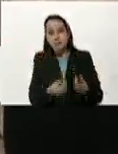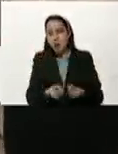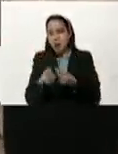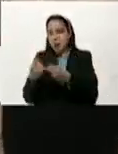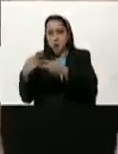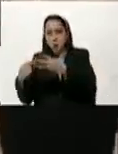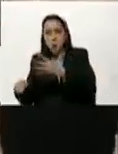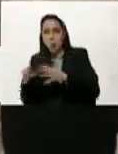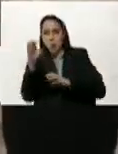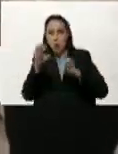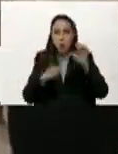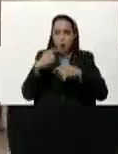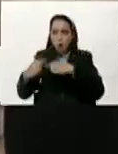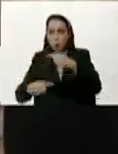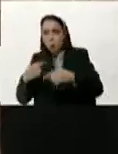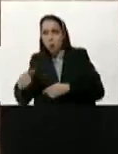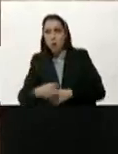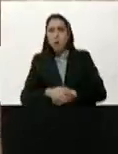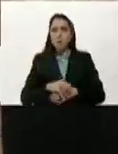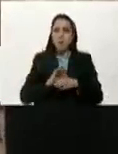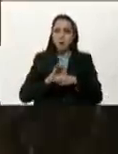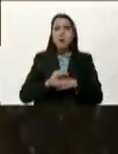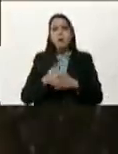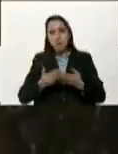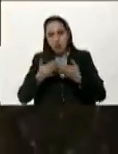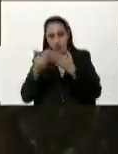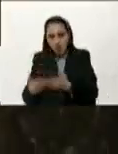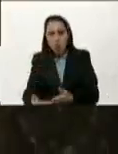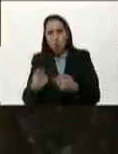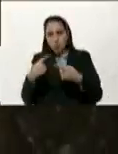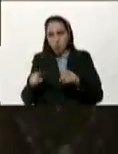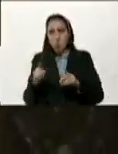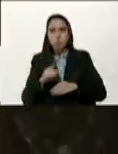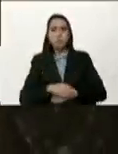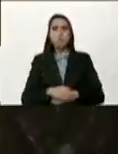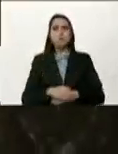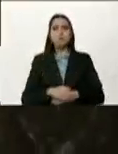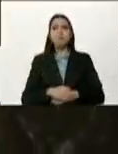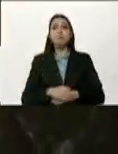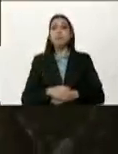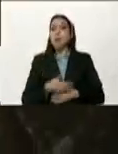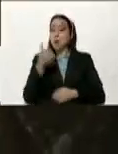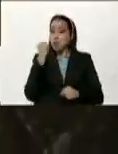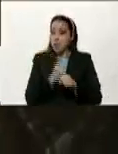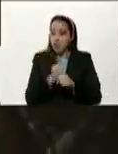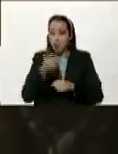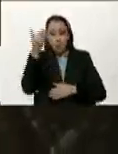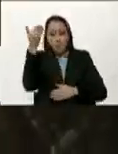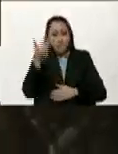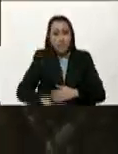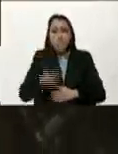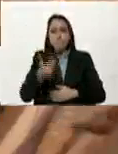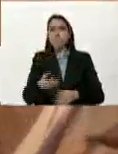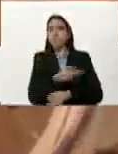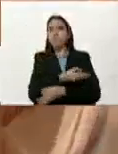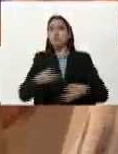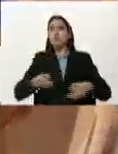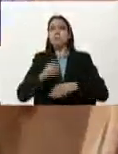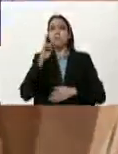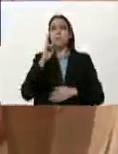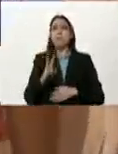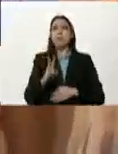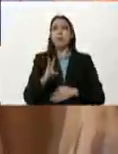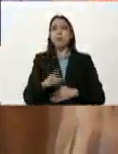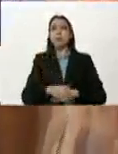generación de proteínas por la alimentación de otros animales es una obra extra ordinaria verla desde aquí adentro